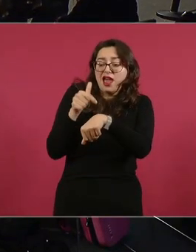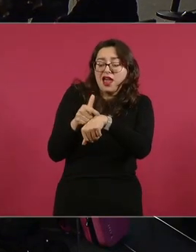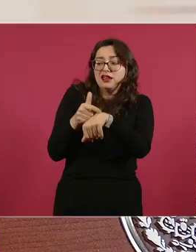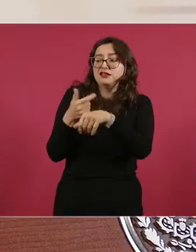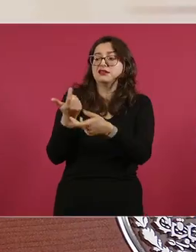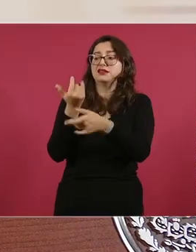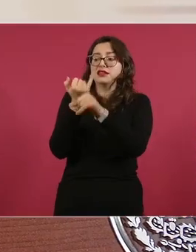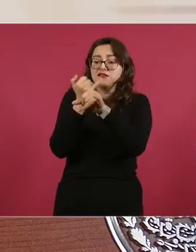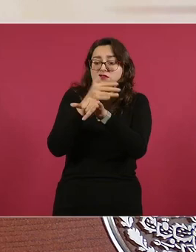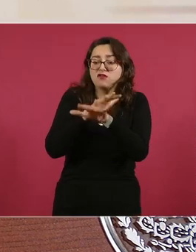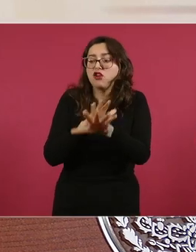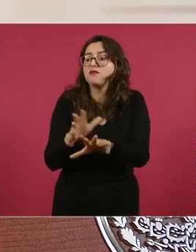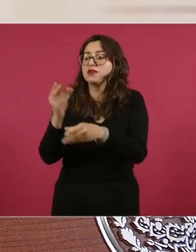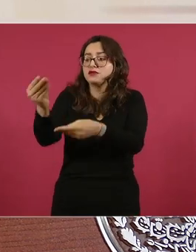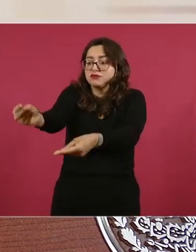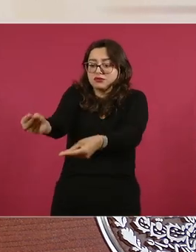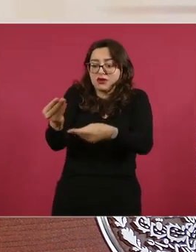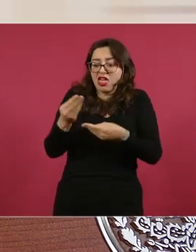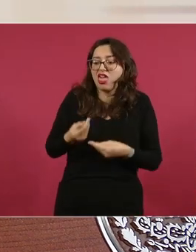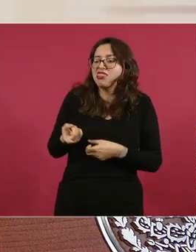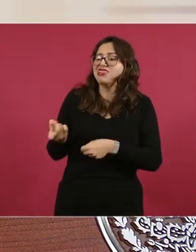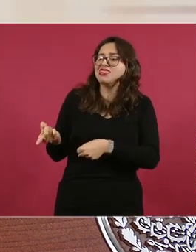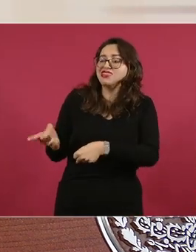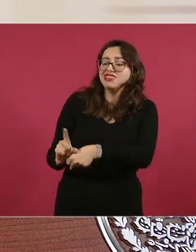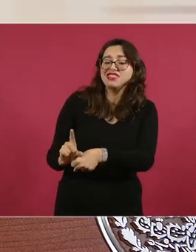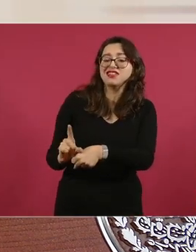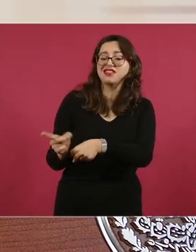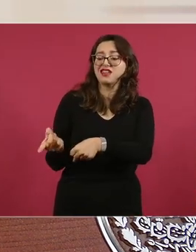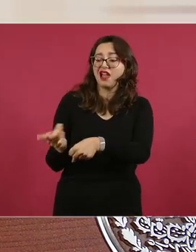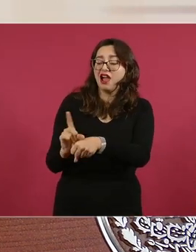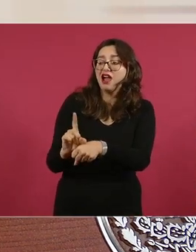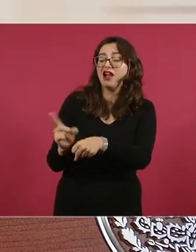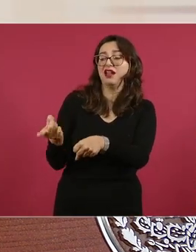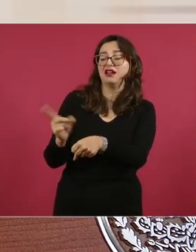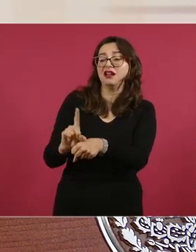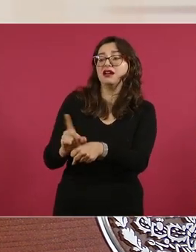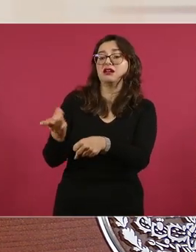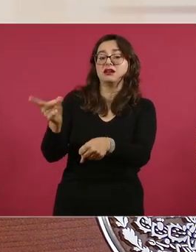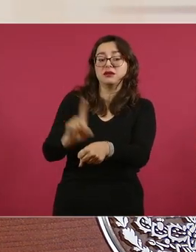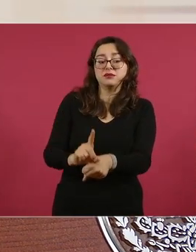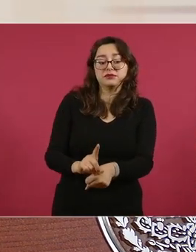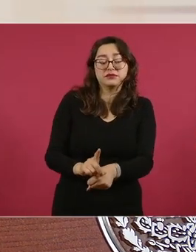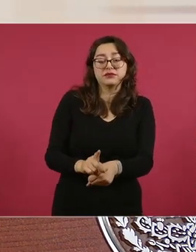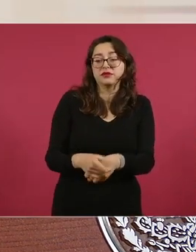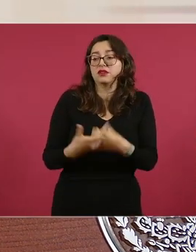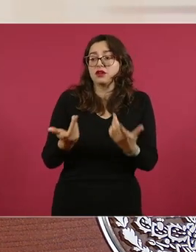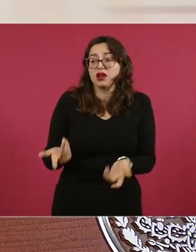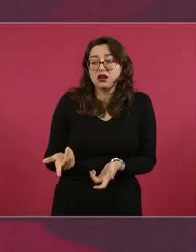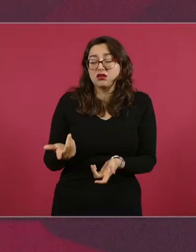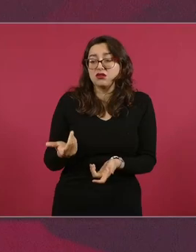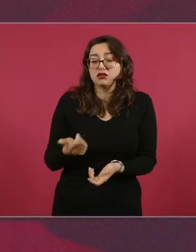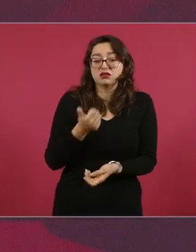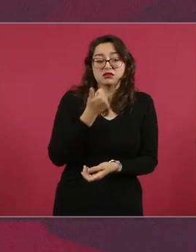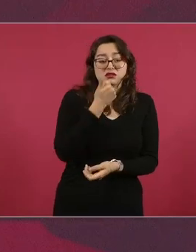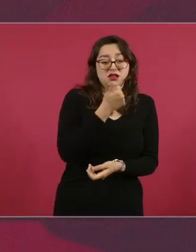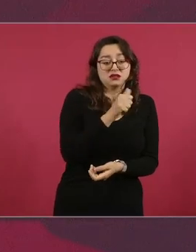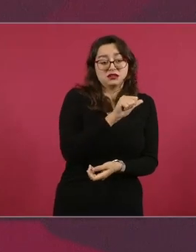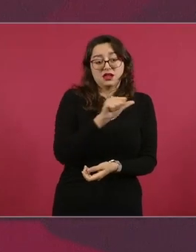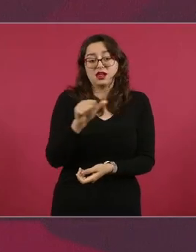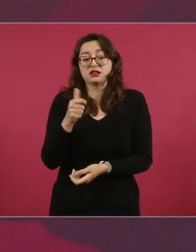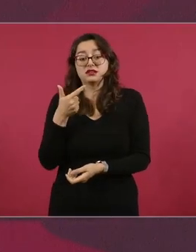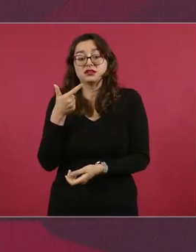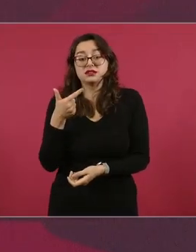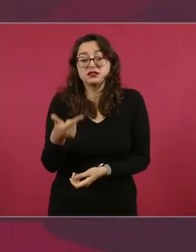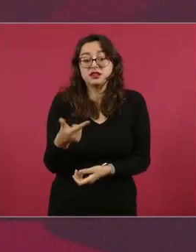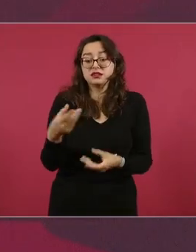recibimos el reporte de todo lo que sucede en el país de 6 a 7. Te voy a decir